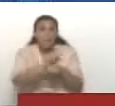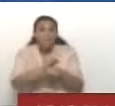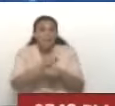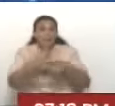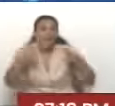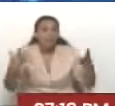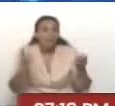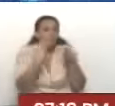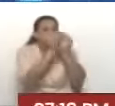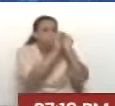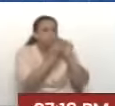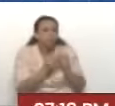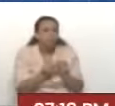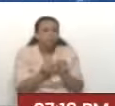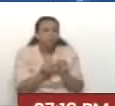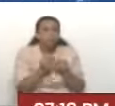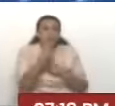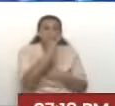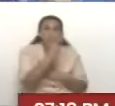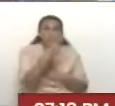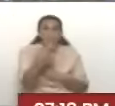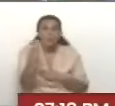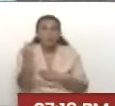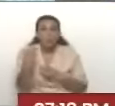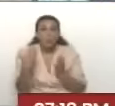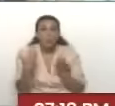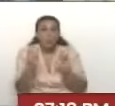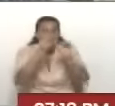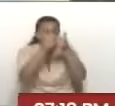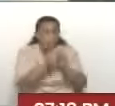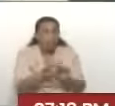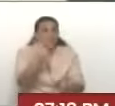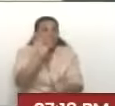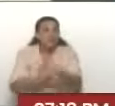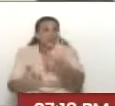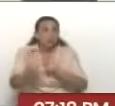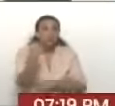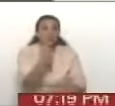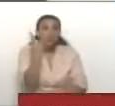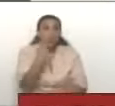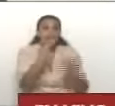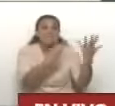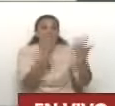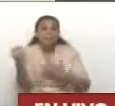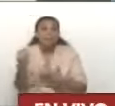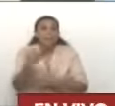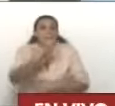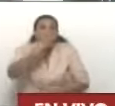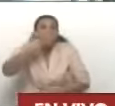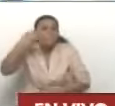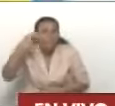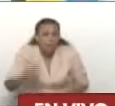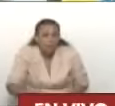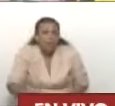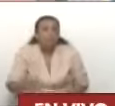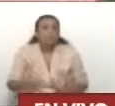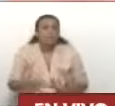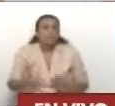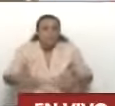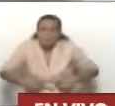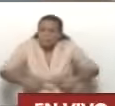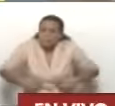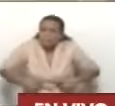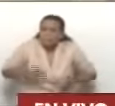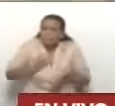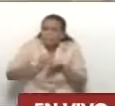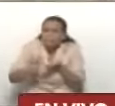obras. Tenemos más de 250, pero yo dije, selecciónenme las 70 mejores que hemos hecho pariendo